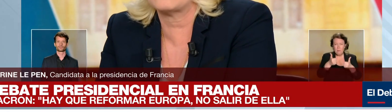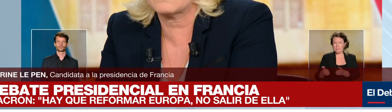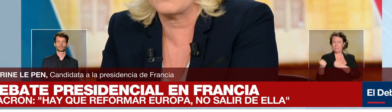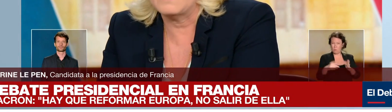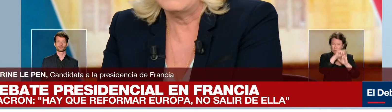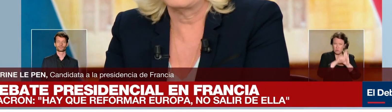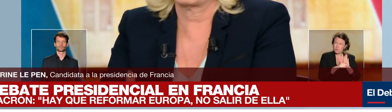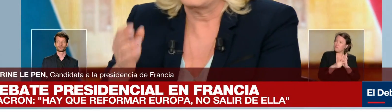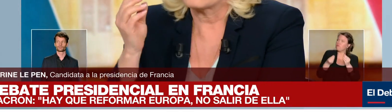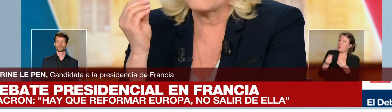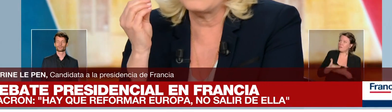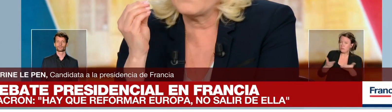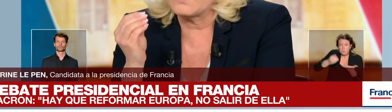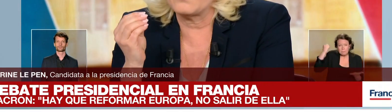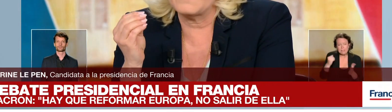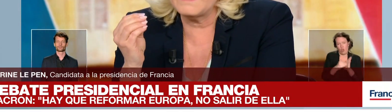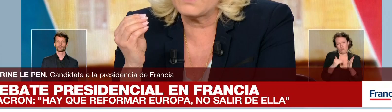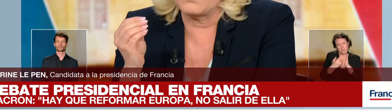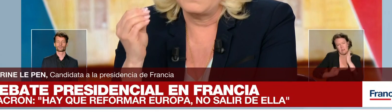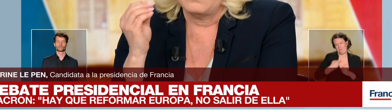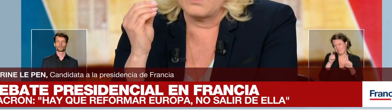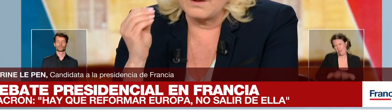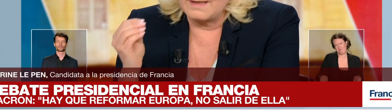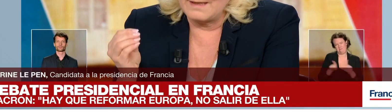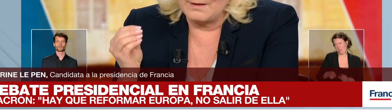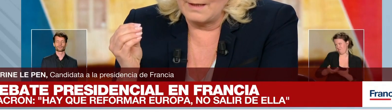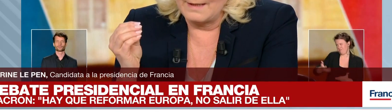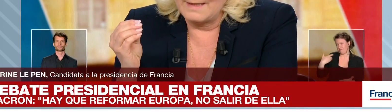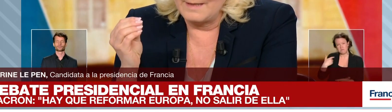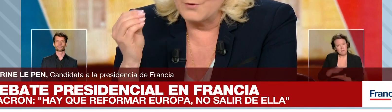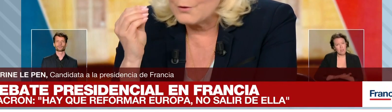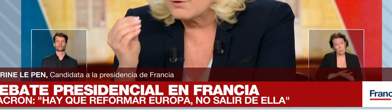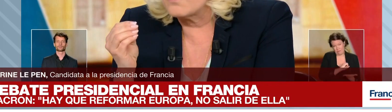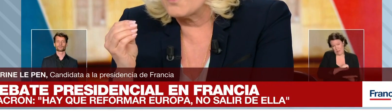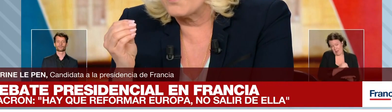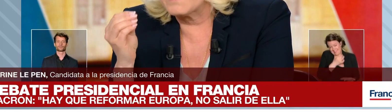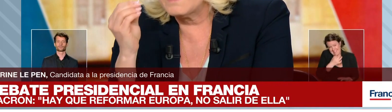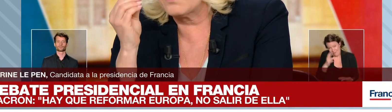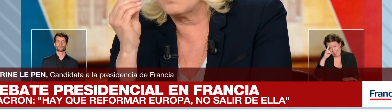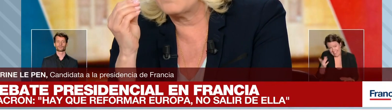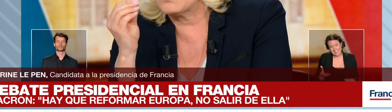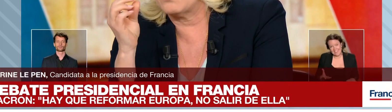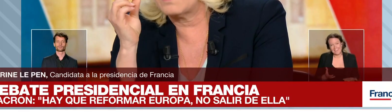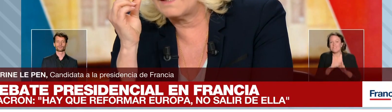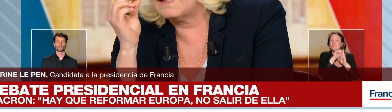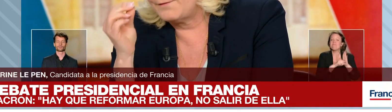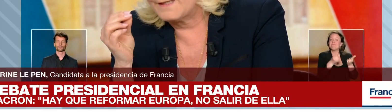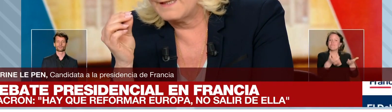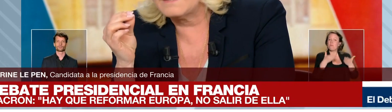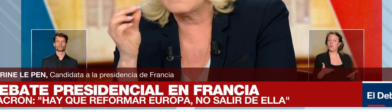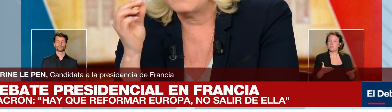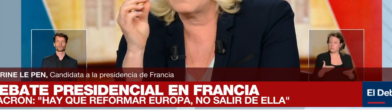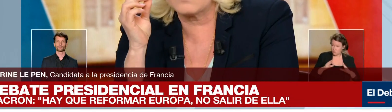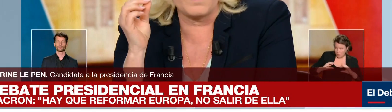implantando medidas que pueden agravar la situación. Siento mucho decirle que las medidas que usted